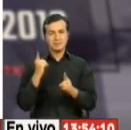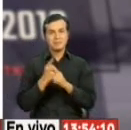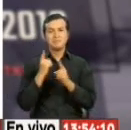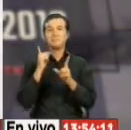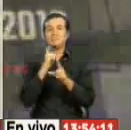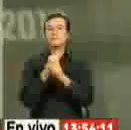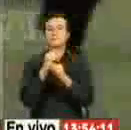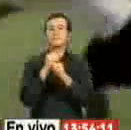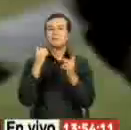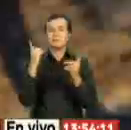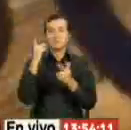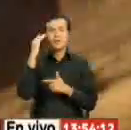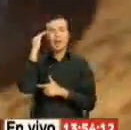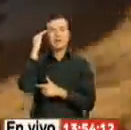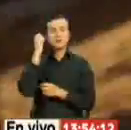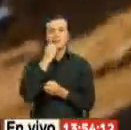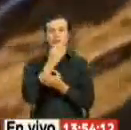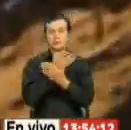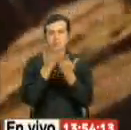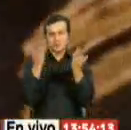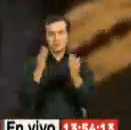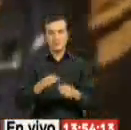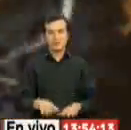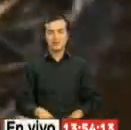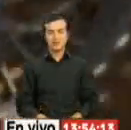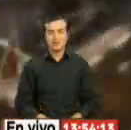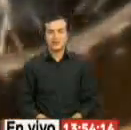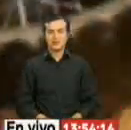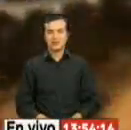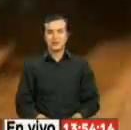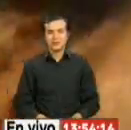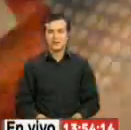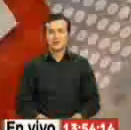cuenta oficial del club de el nacional